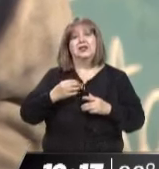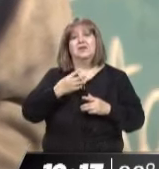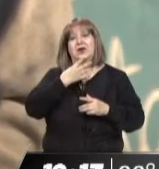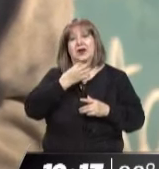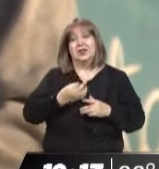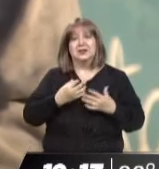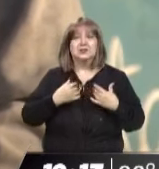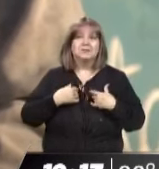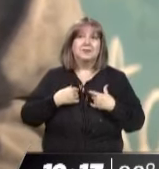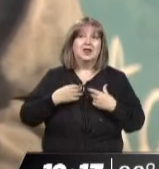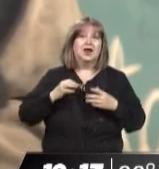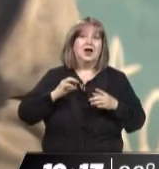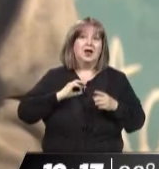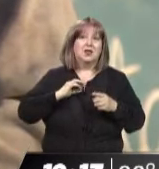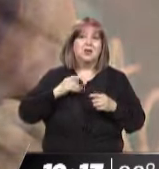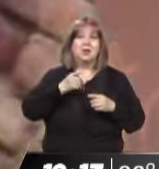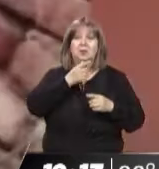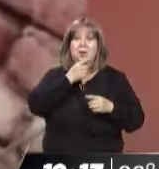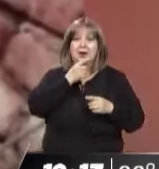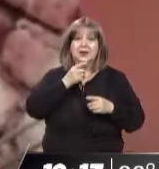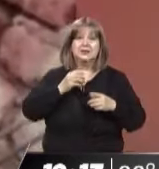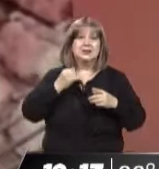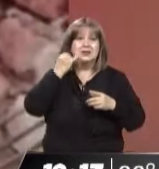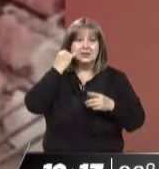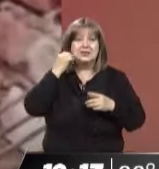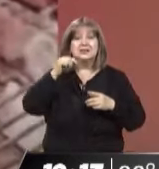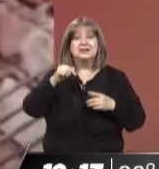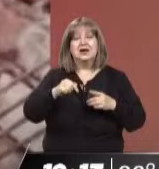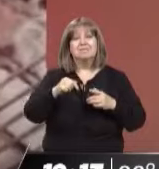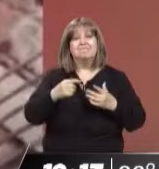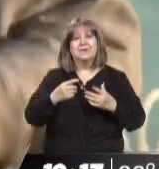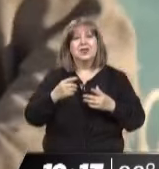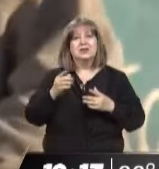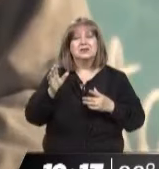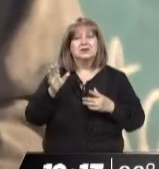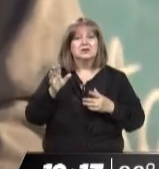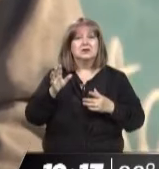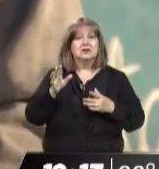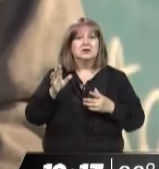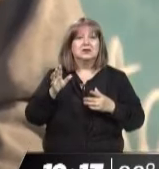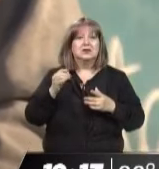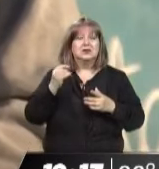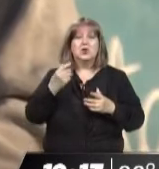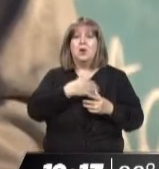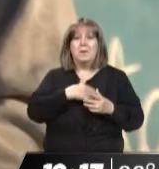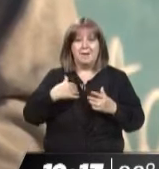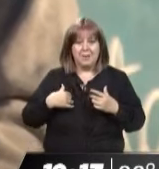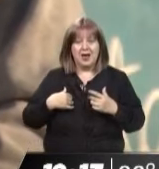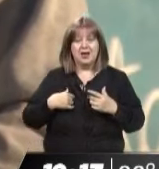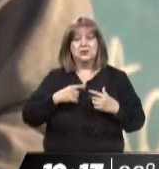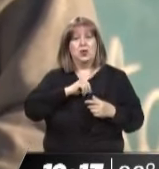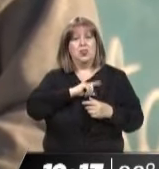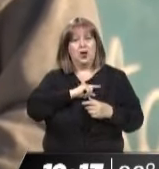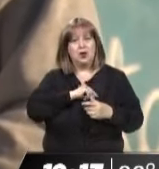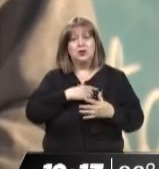dice que a mi hija sí le hicieron algo. Eso es lo que anhelo día a día, que alguna persona se compadezca del dolor de una madre, de mi dolor, y